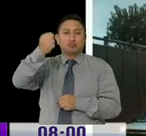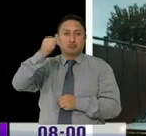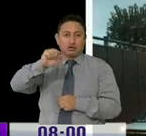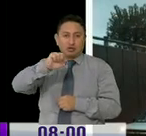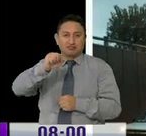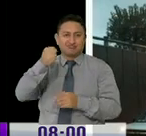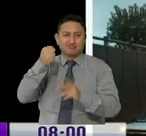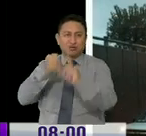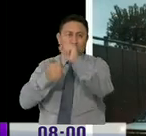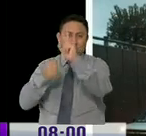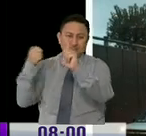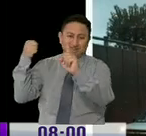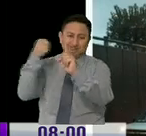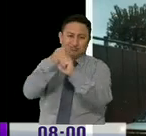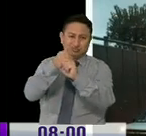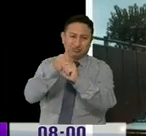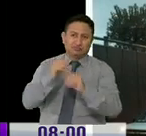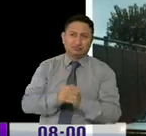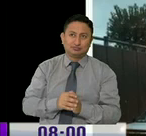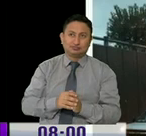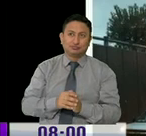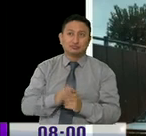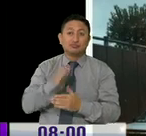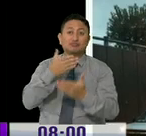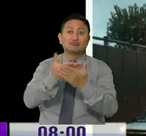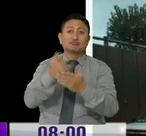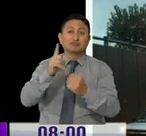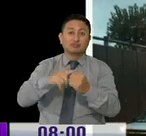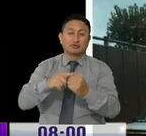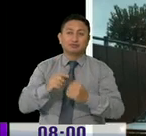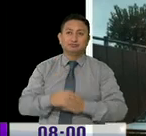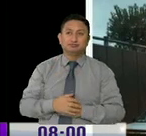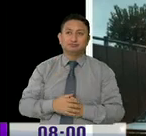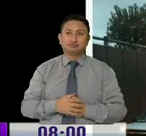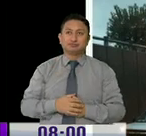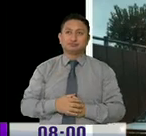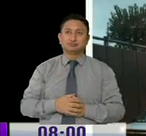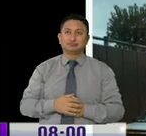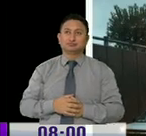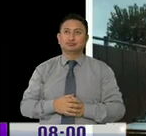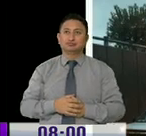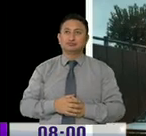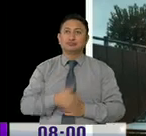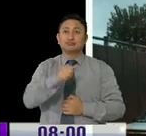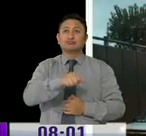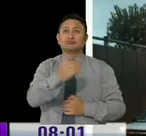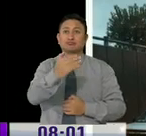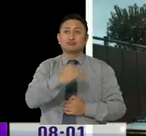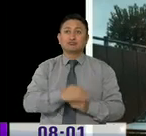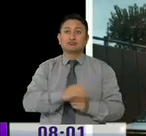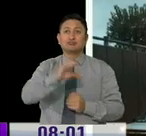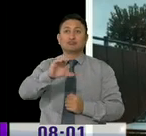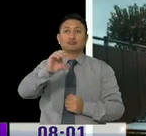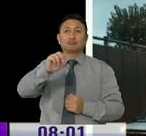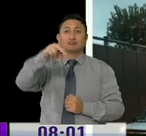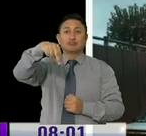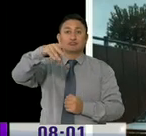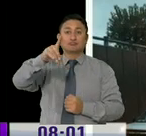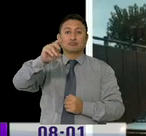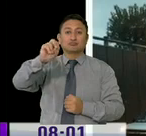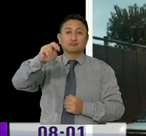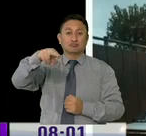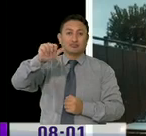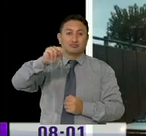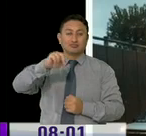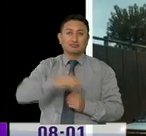del Valle de los Chillos, bajando hacia la ciudad, hacia la José María Velasco Ibarra, en la ciudad de Quito. Y el otro es en la Condoñán, en la subida. Miravalle,